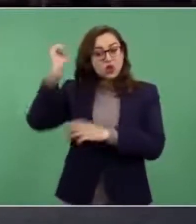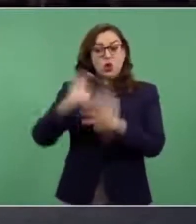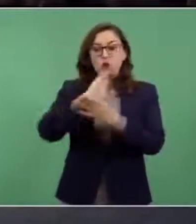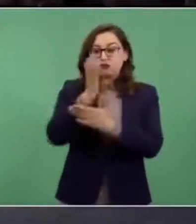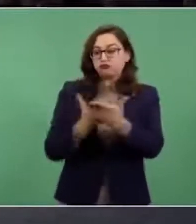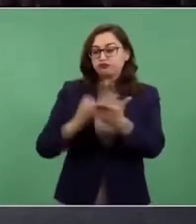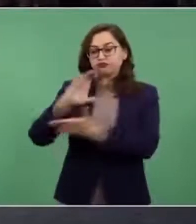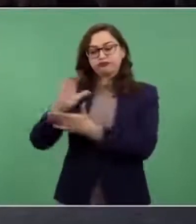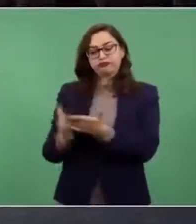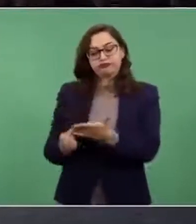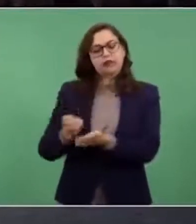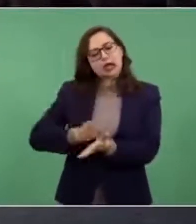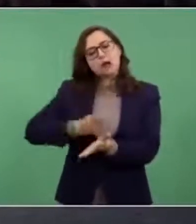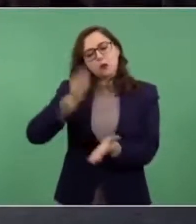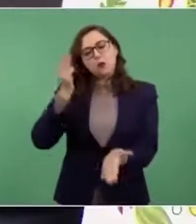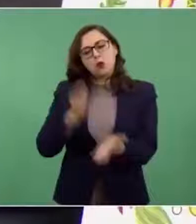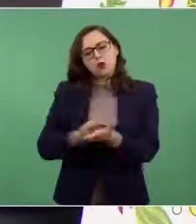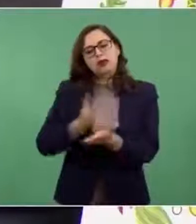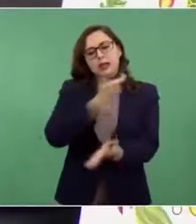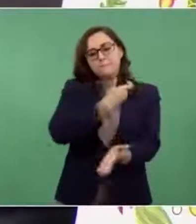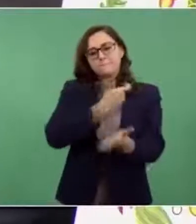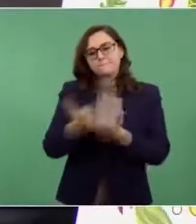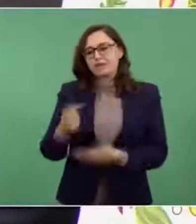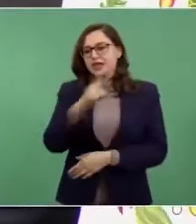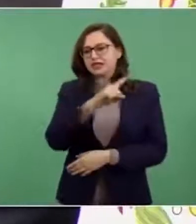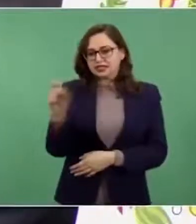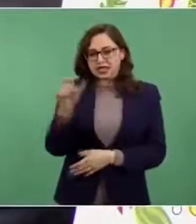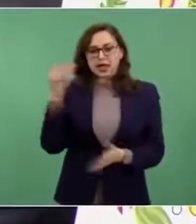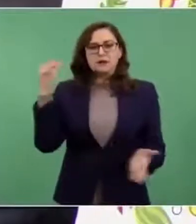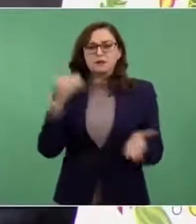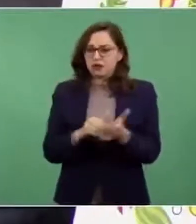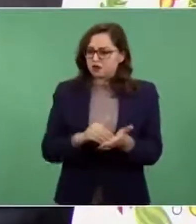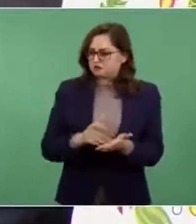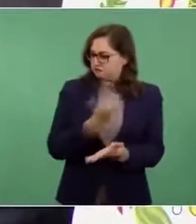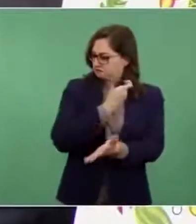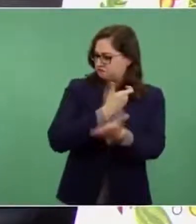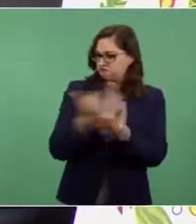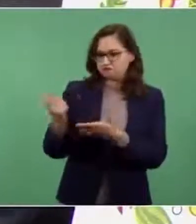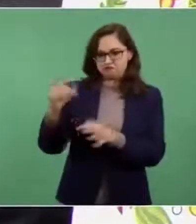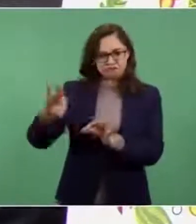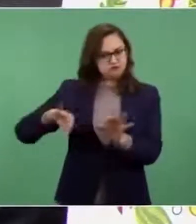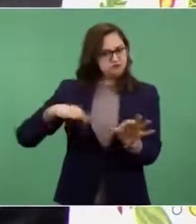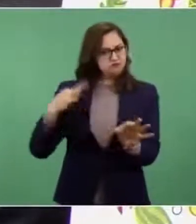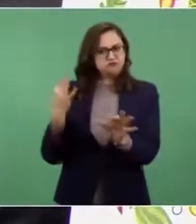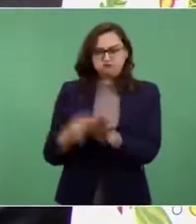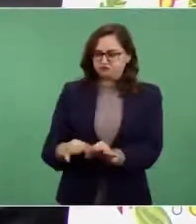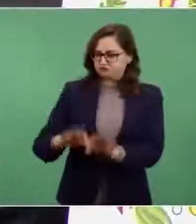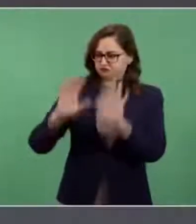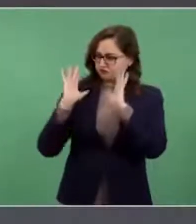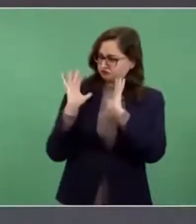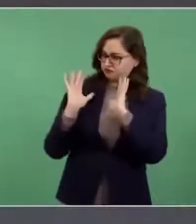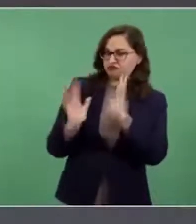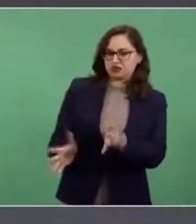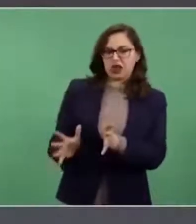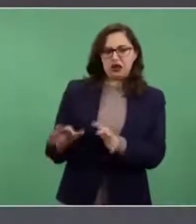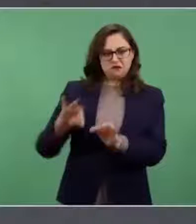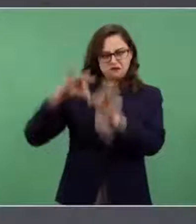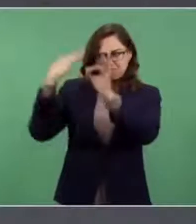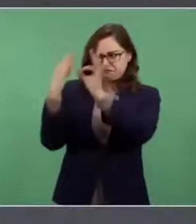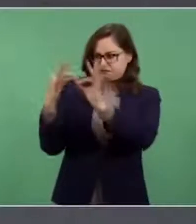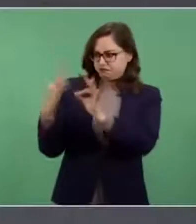en el proyecto Texcoco, que por cierto no quedamos a deber absolutamente nada a esas